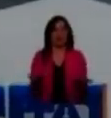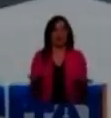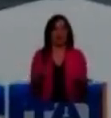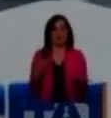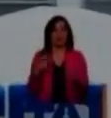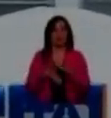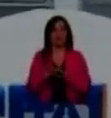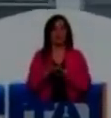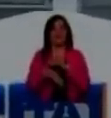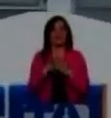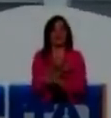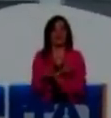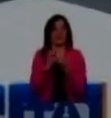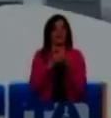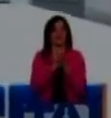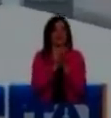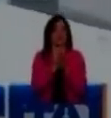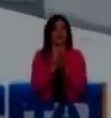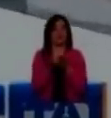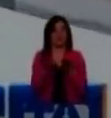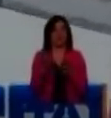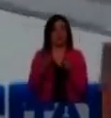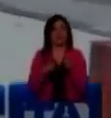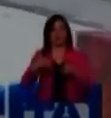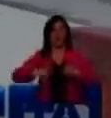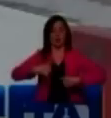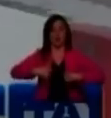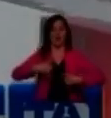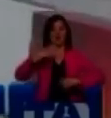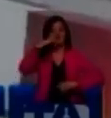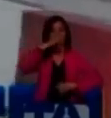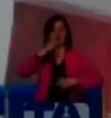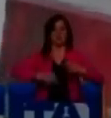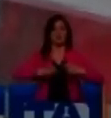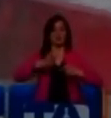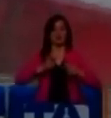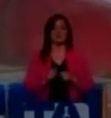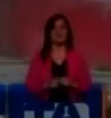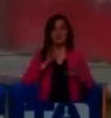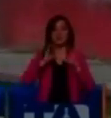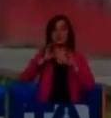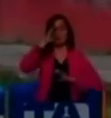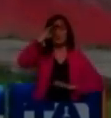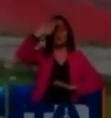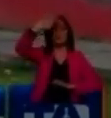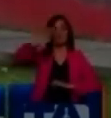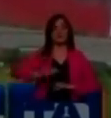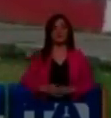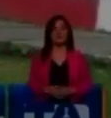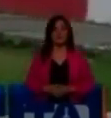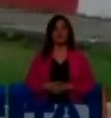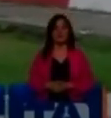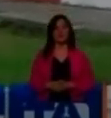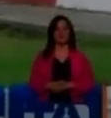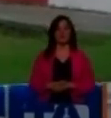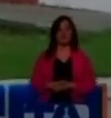que viven por aquí, los niños no pueden venir a jugar. Bueno, yo quiero conversar también con los policías que también están